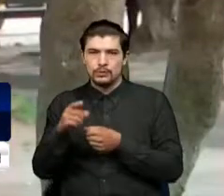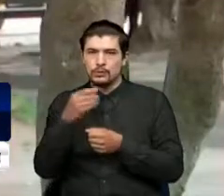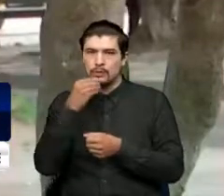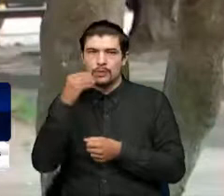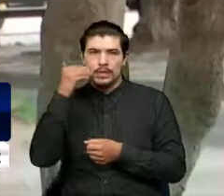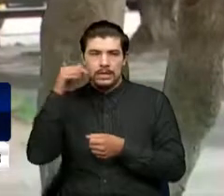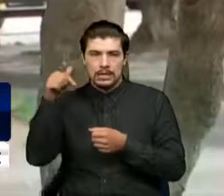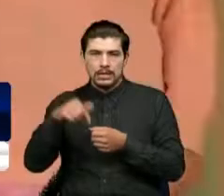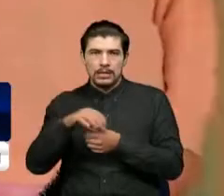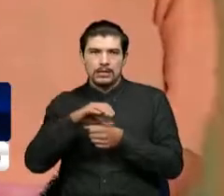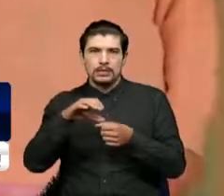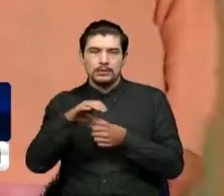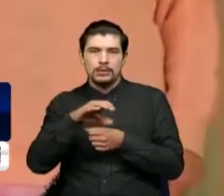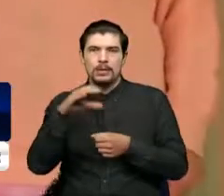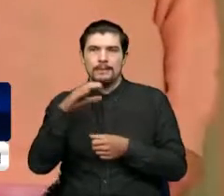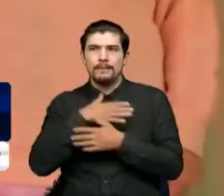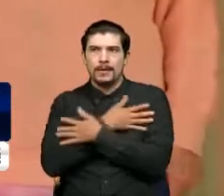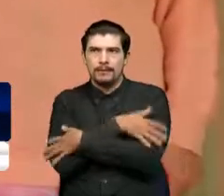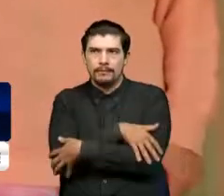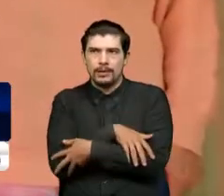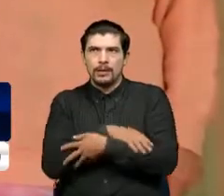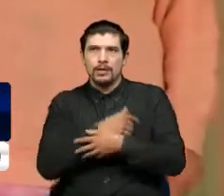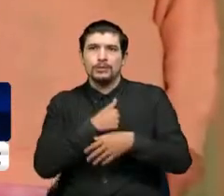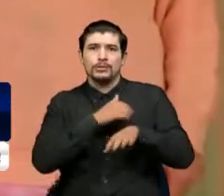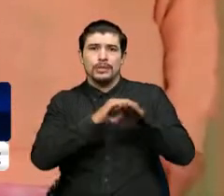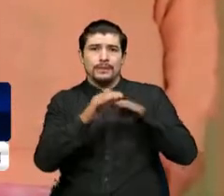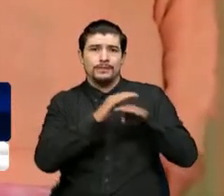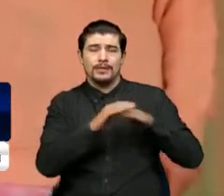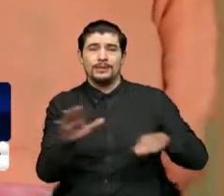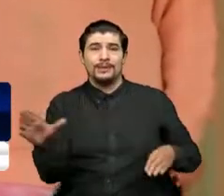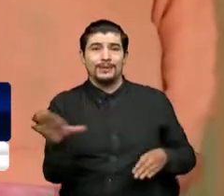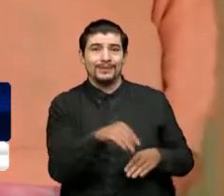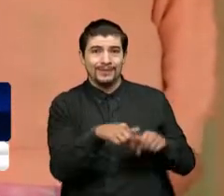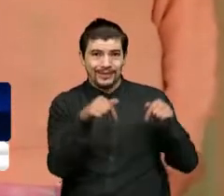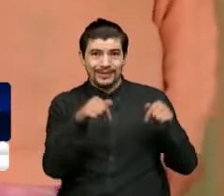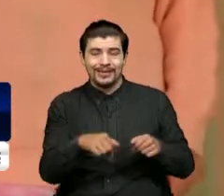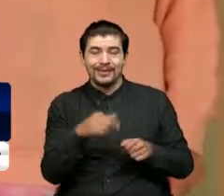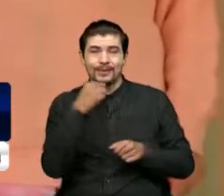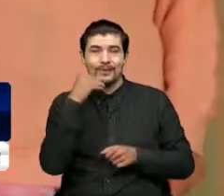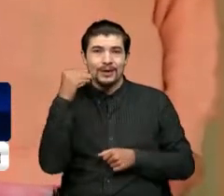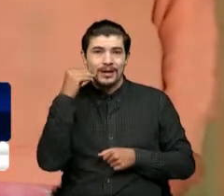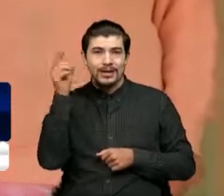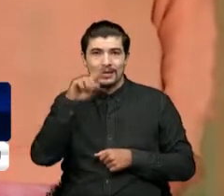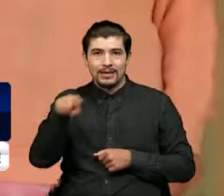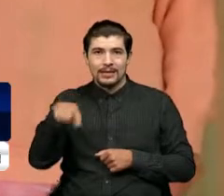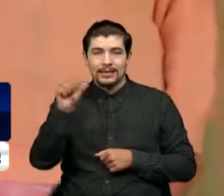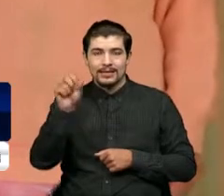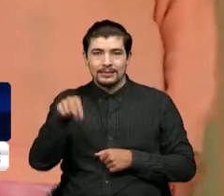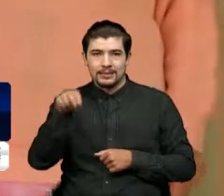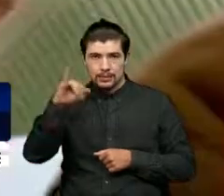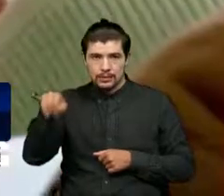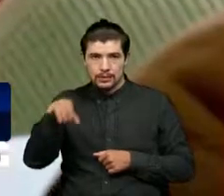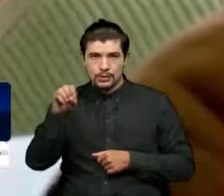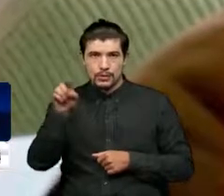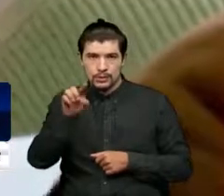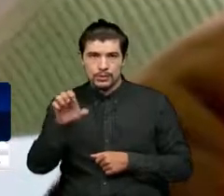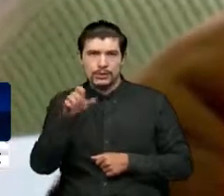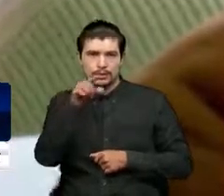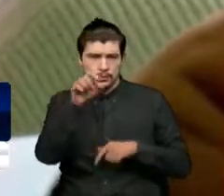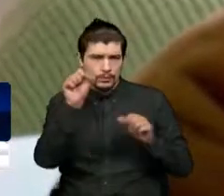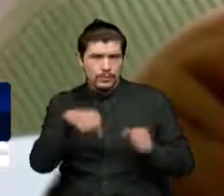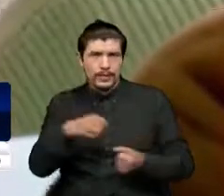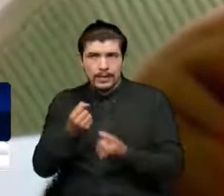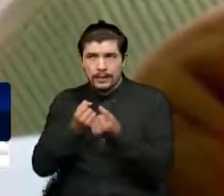Pamplona. Invito cordialmente en nombre del Hogar San José a que se vinculen a este evento